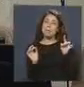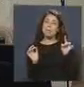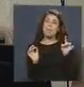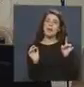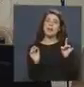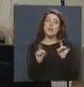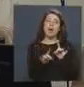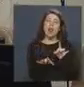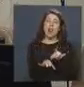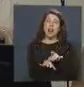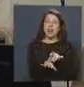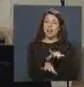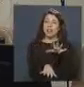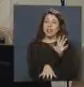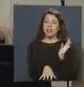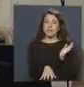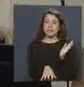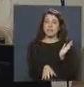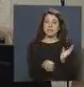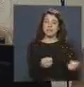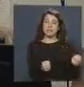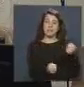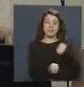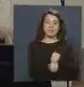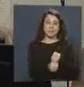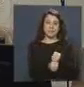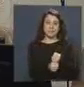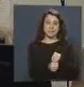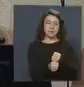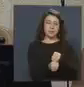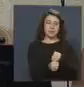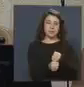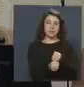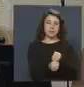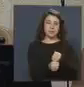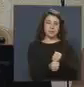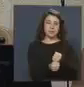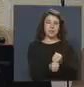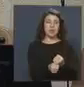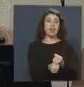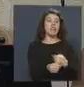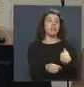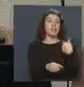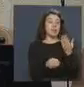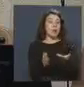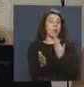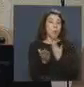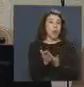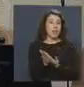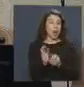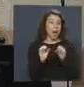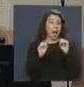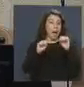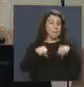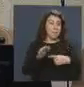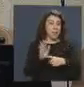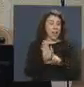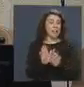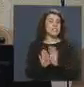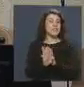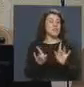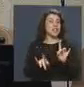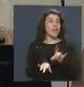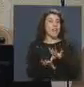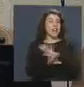la fragilidad del cargo no es la que va a existir luego de aprobada esta ley. Si